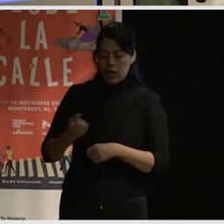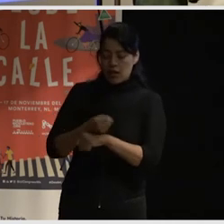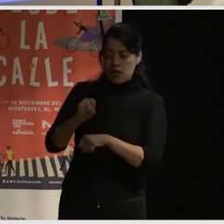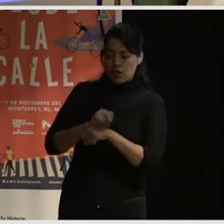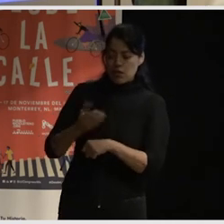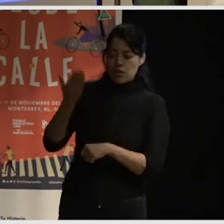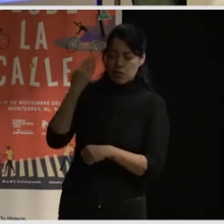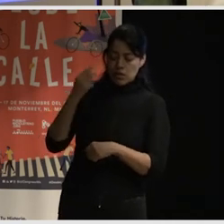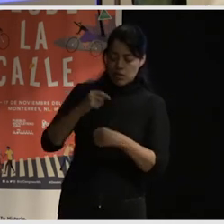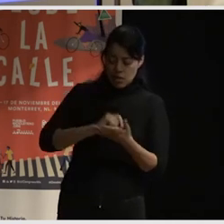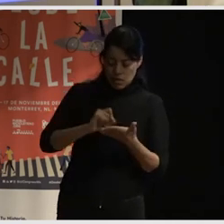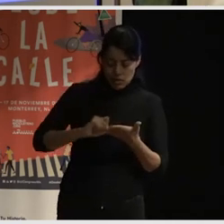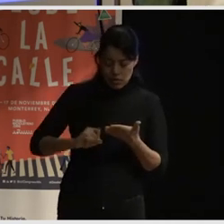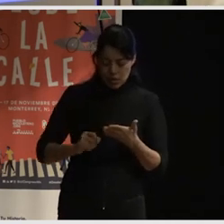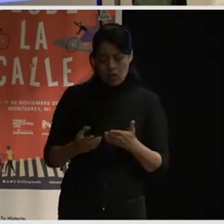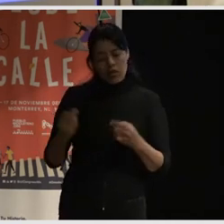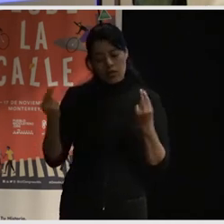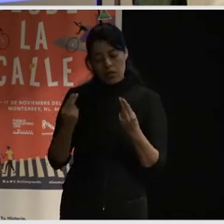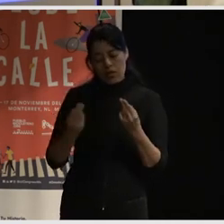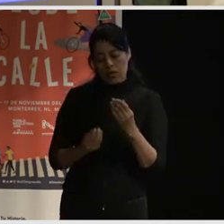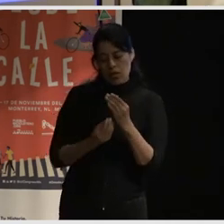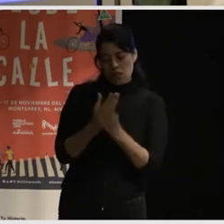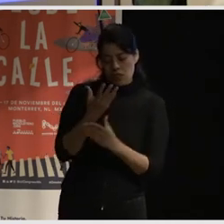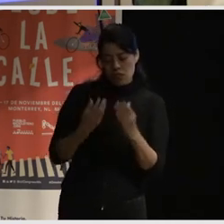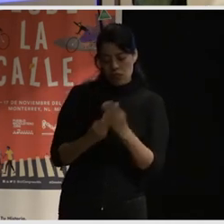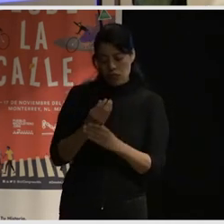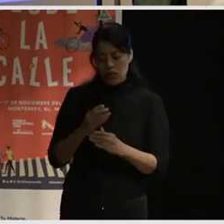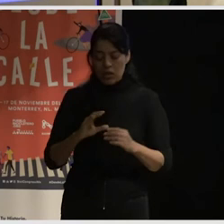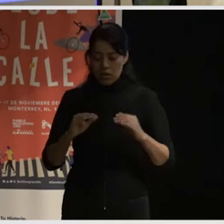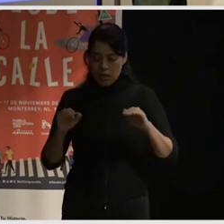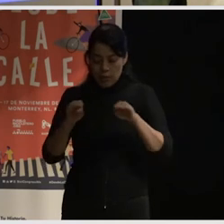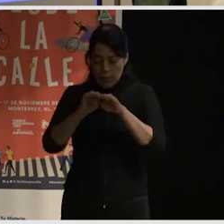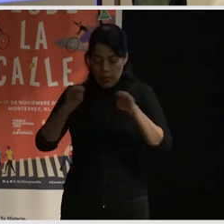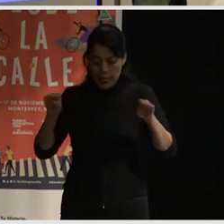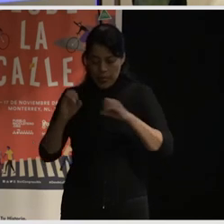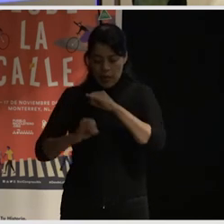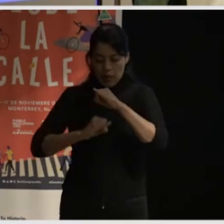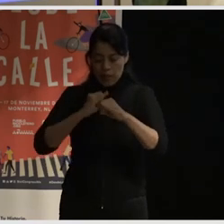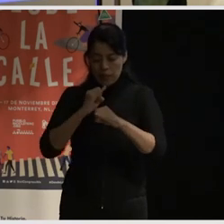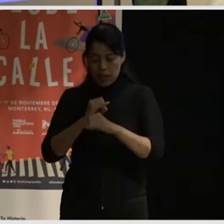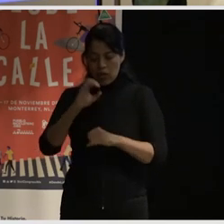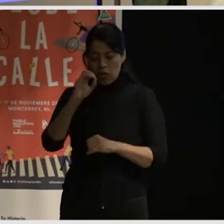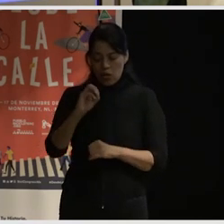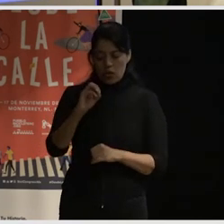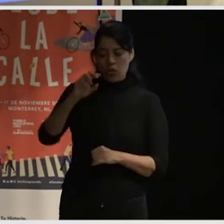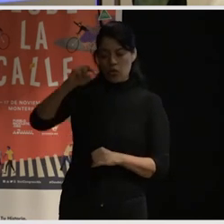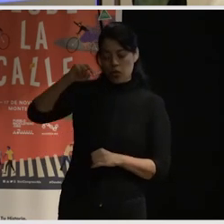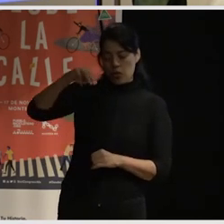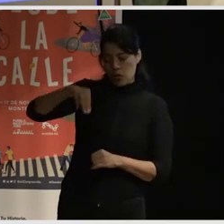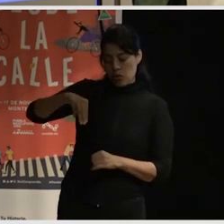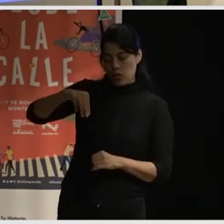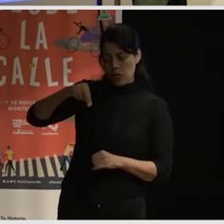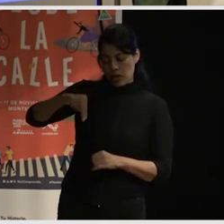tiene parámetros de actualización a la organización mundial de la salud para de aquí a cinco años entonces es una buena